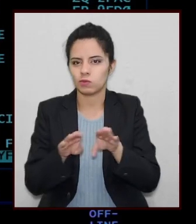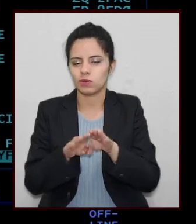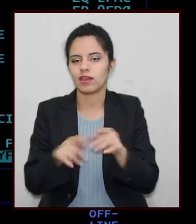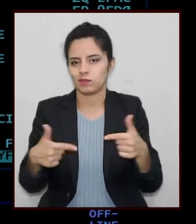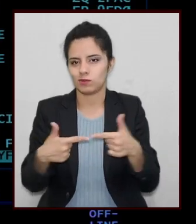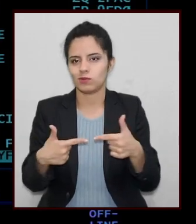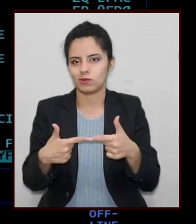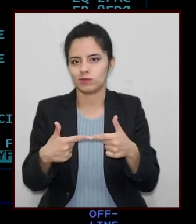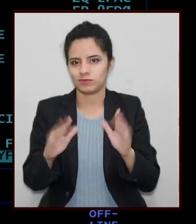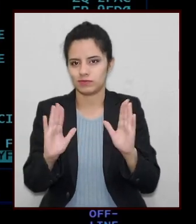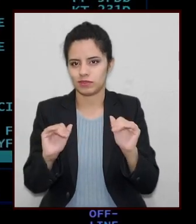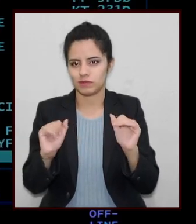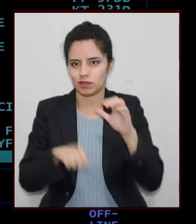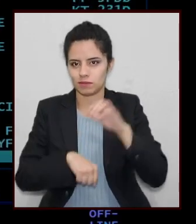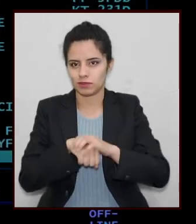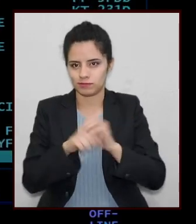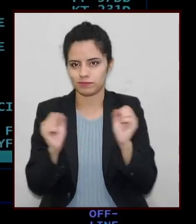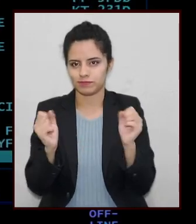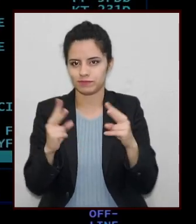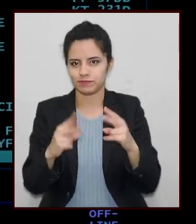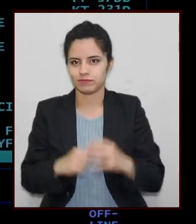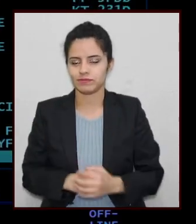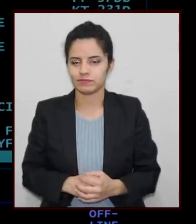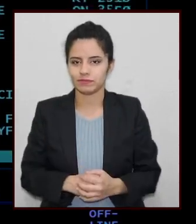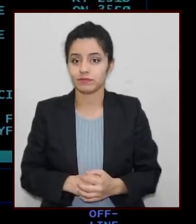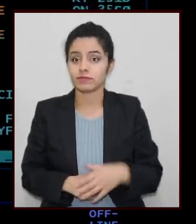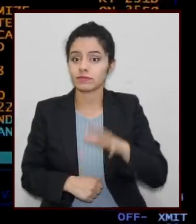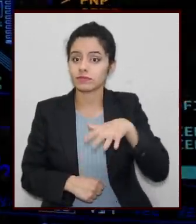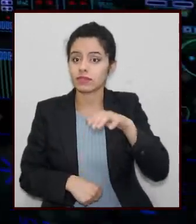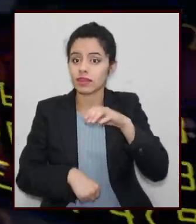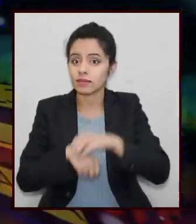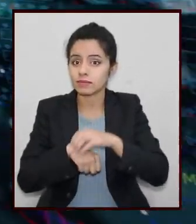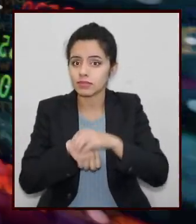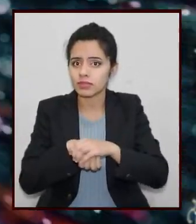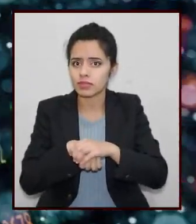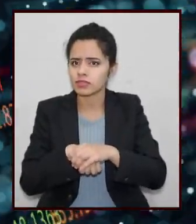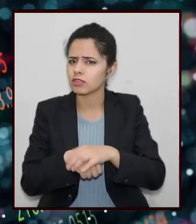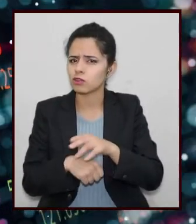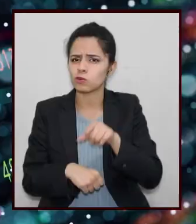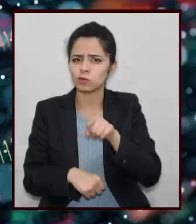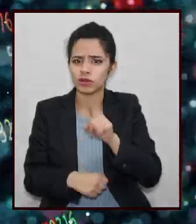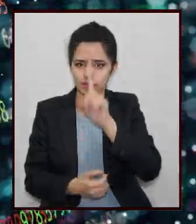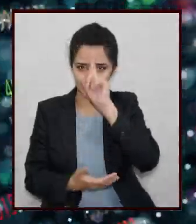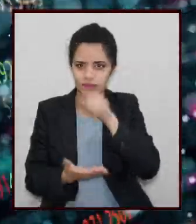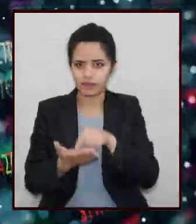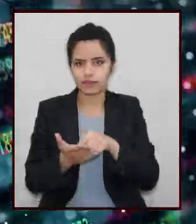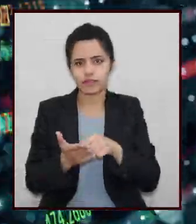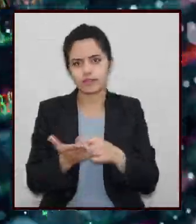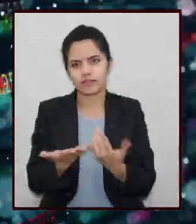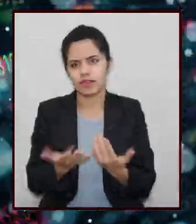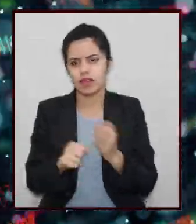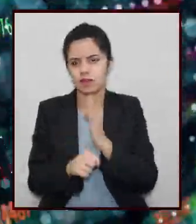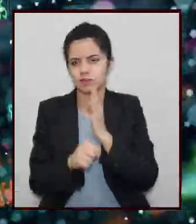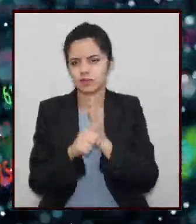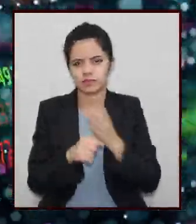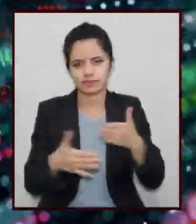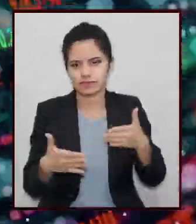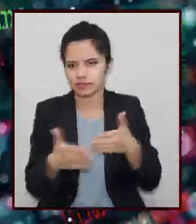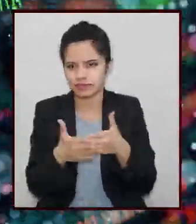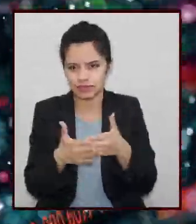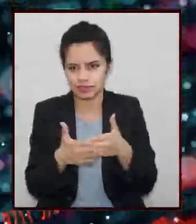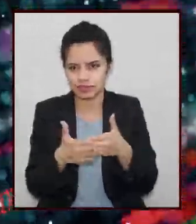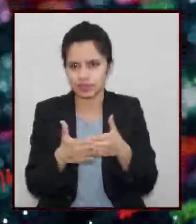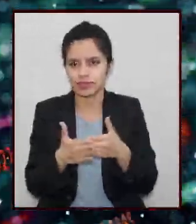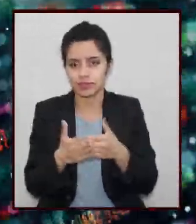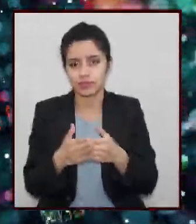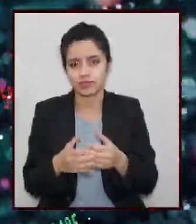fue con hojas de cálculo de Google. Me despido, amigos, hasta pronto. Oye, amiga, ¿pero no crees que tal vez todavía nos estamos limitando en el